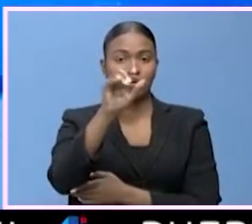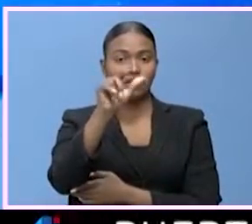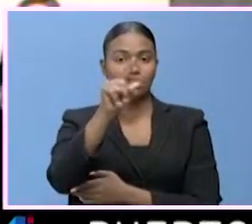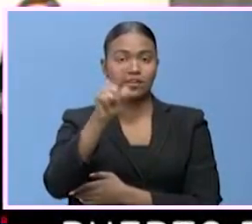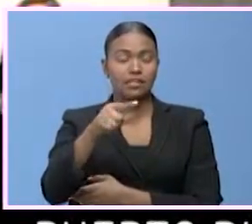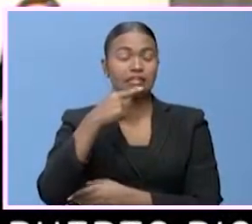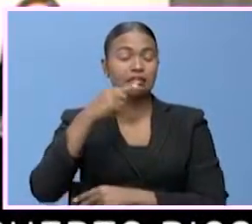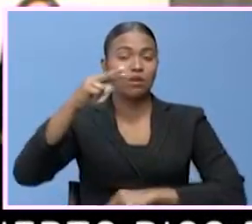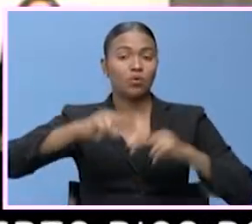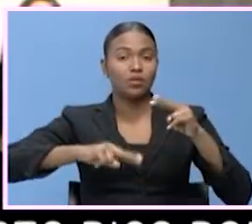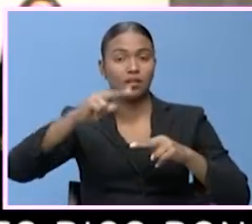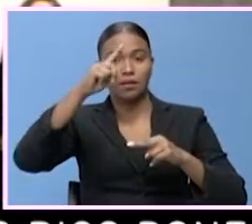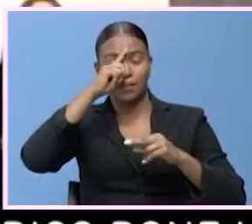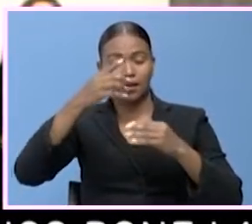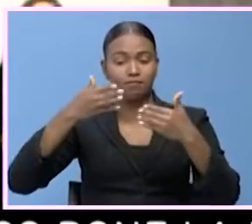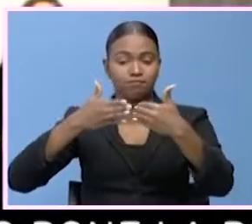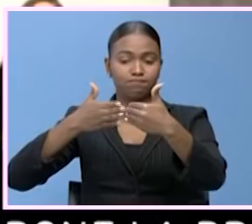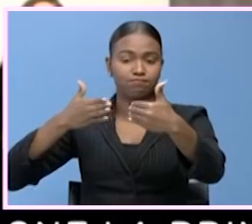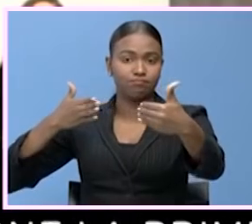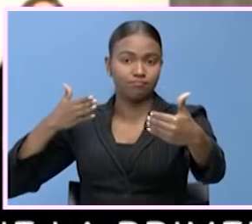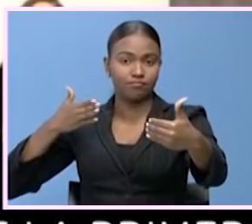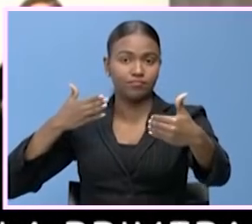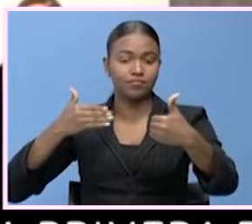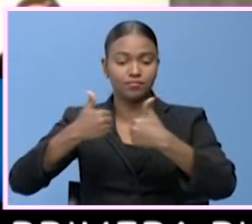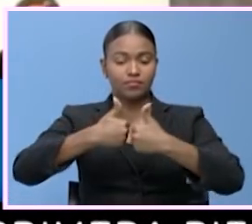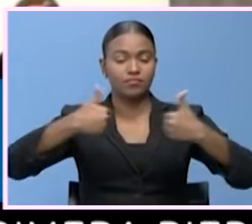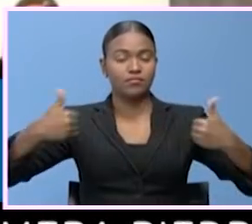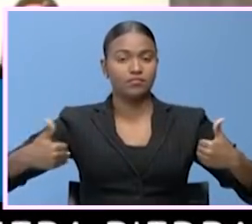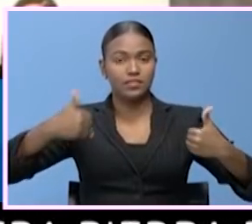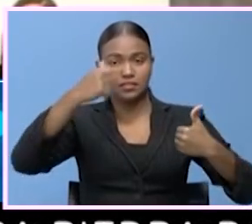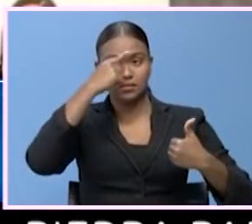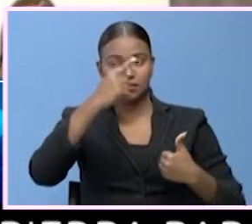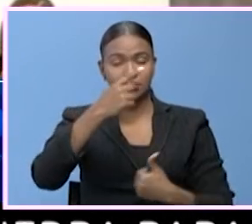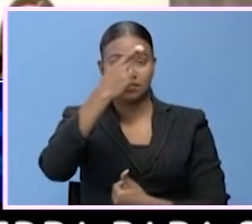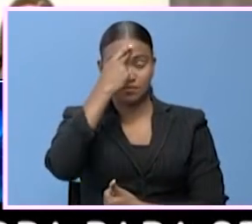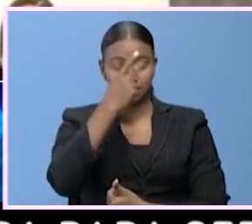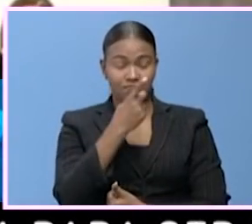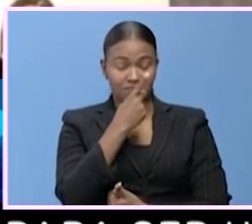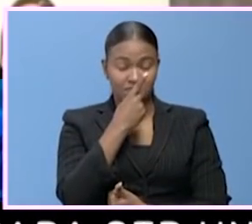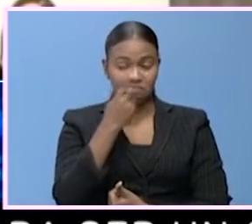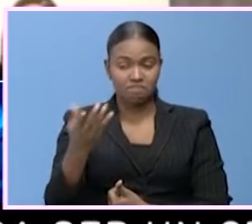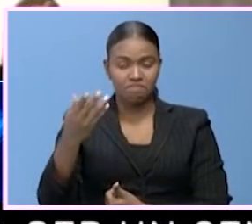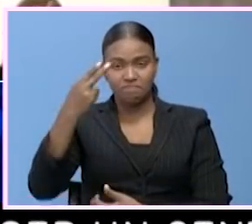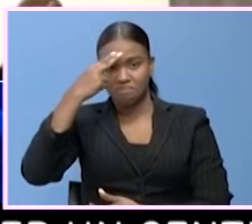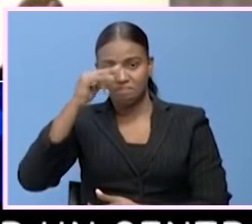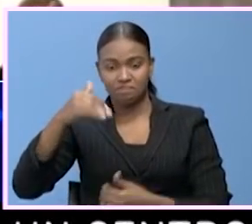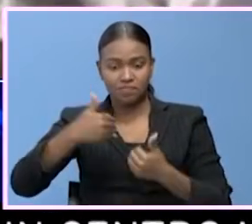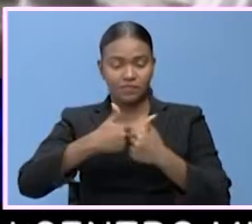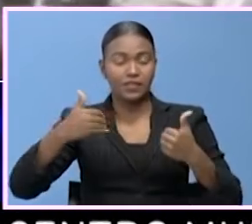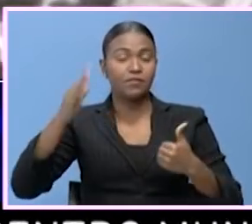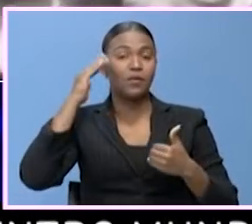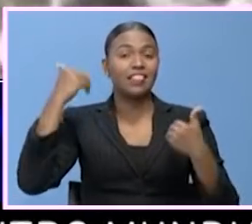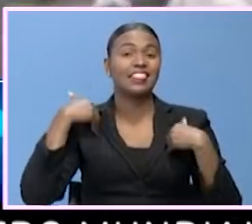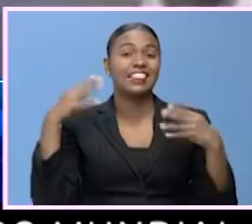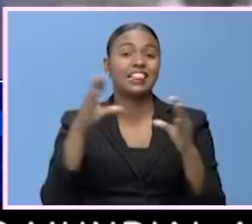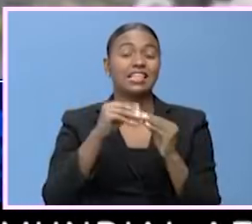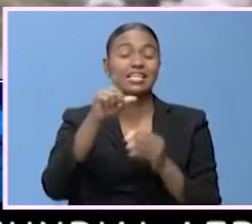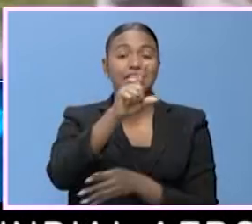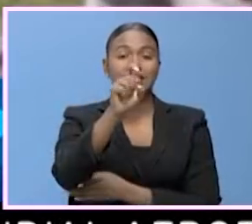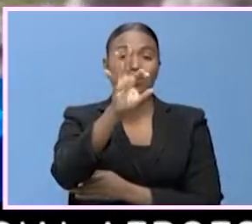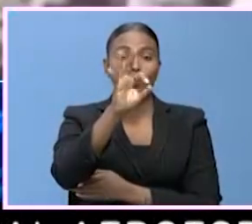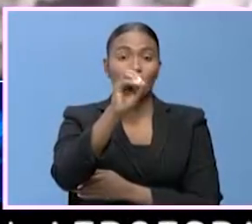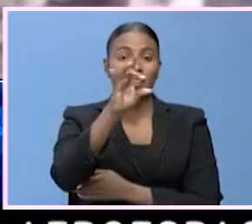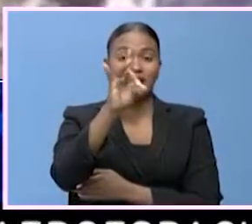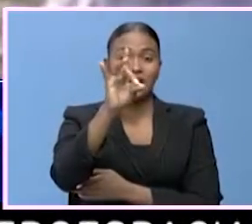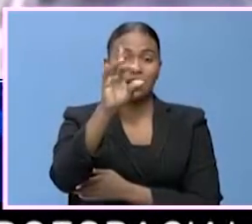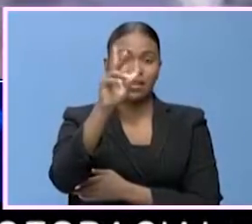la construcción de la verja perimetral que se ha planteado República Dominicana abarcaría unos